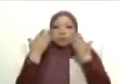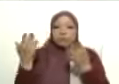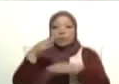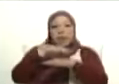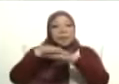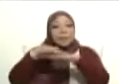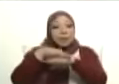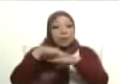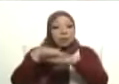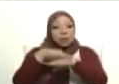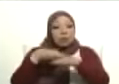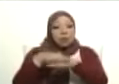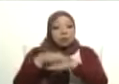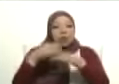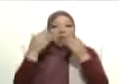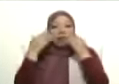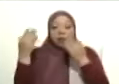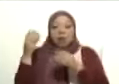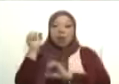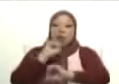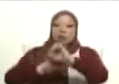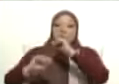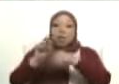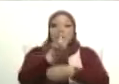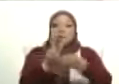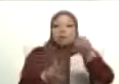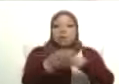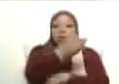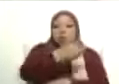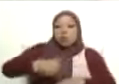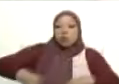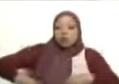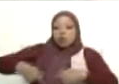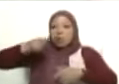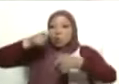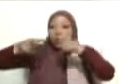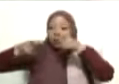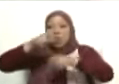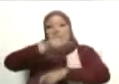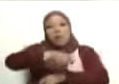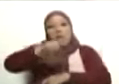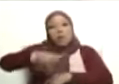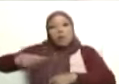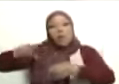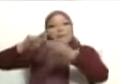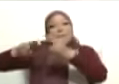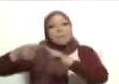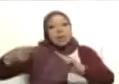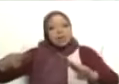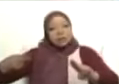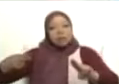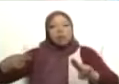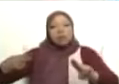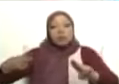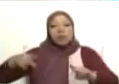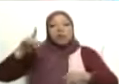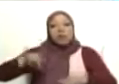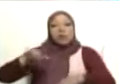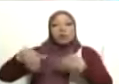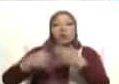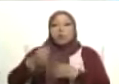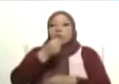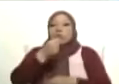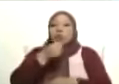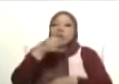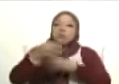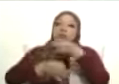ministro Remigio Ceballos, vicepresidente sectorial para Seguridad Ciudadana y Paz, para que también pues nos